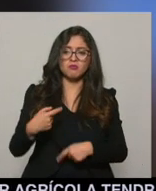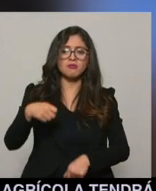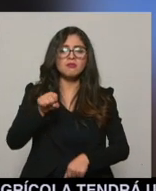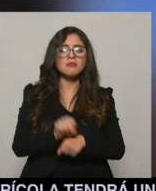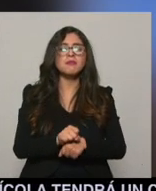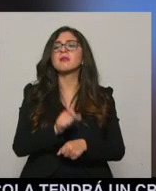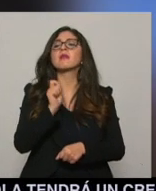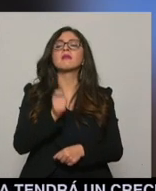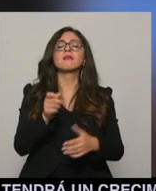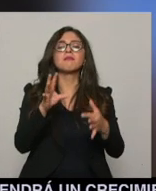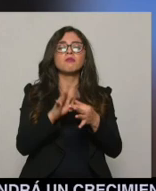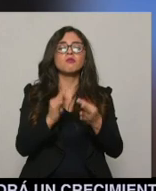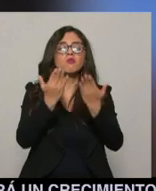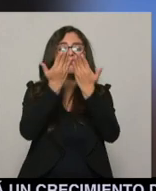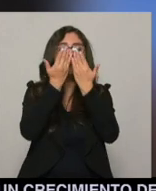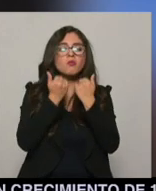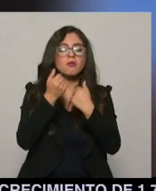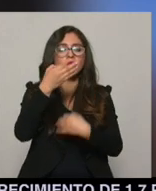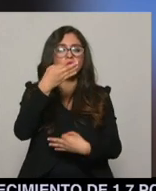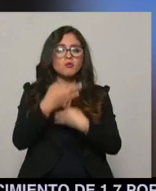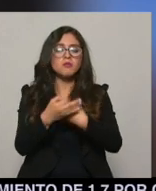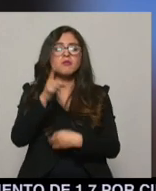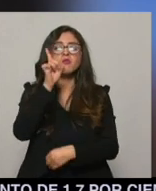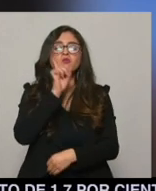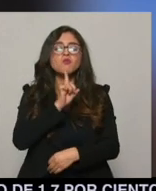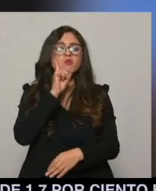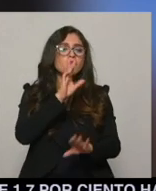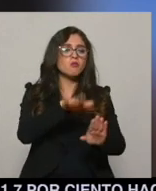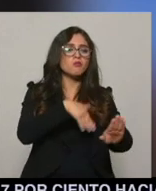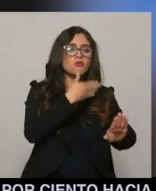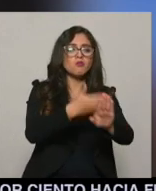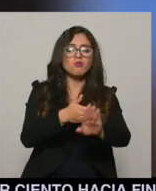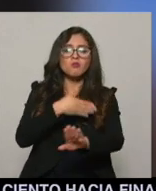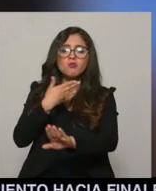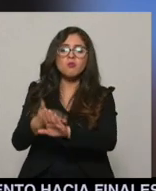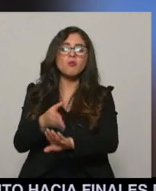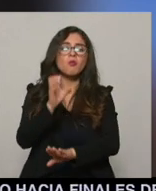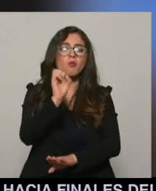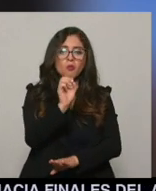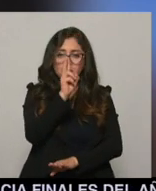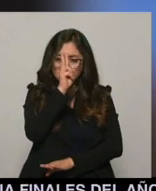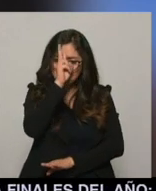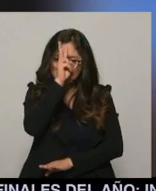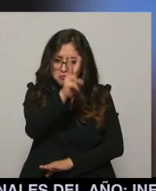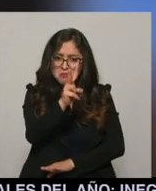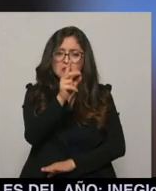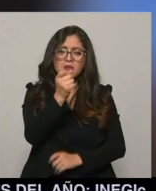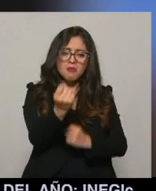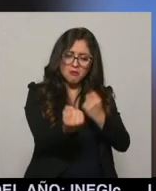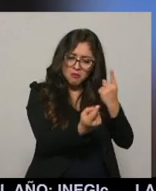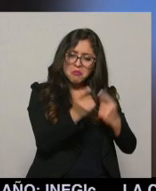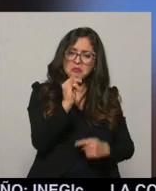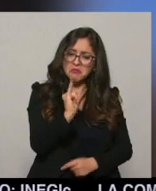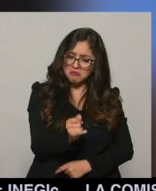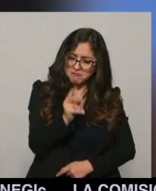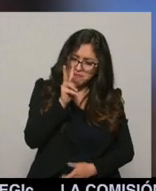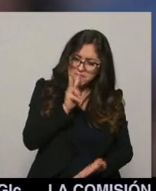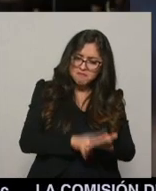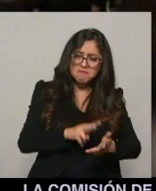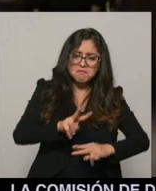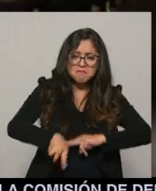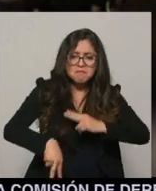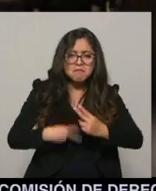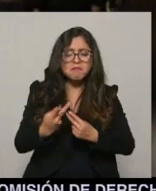hay justicia. Las chicas que son violentadas, la verdad es que sí han tenido el valor de ir a denunciar a sus atacantes,